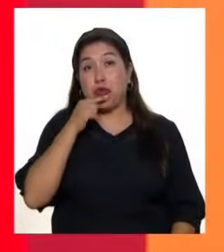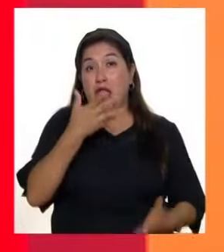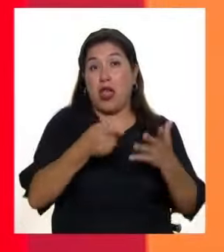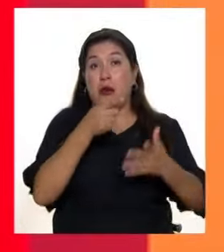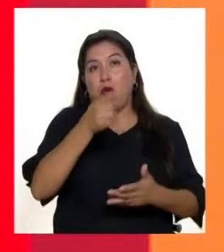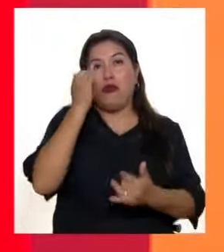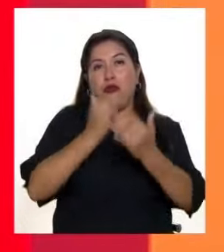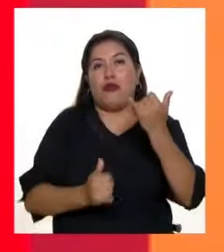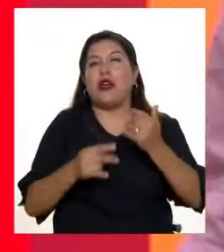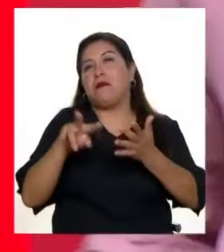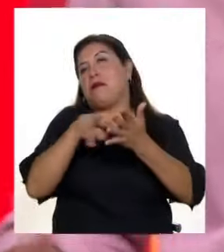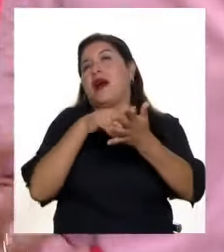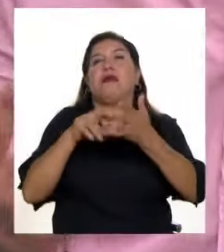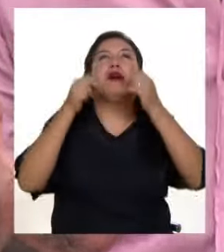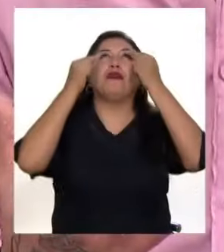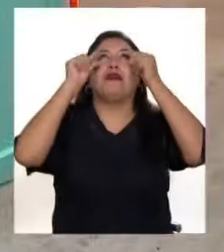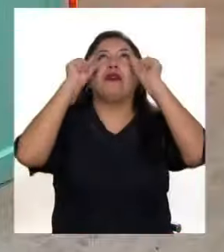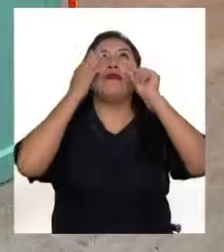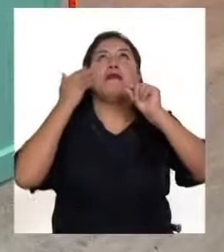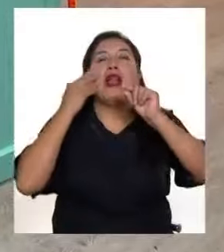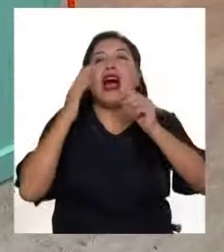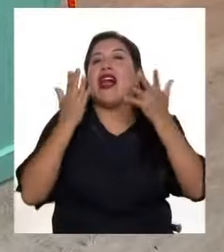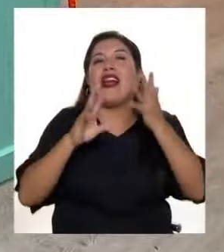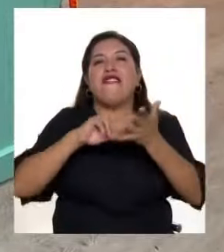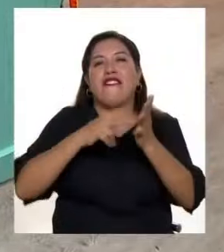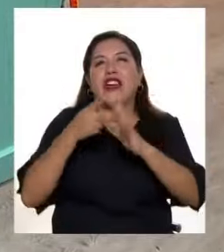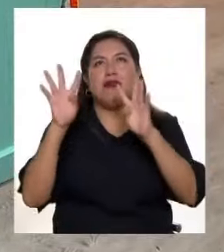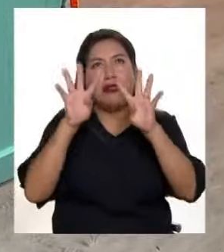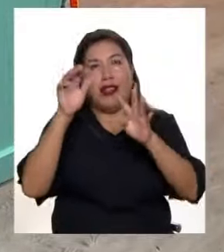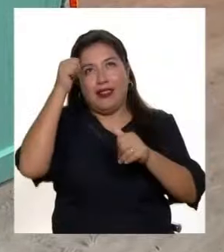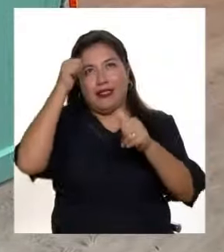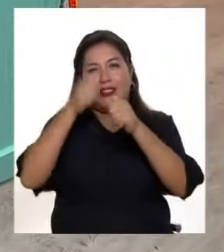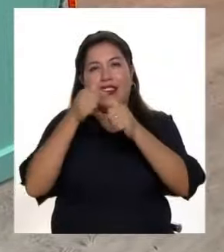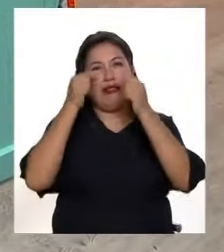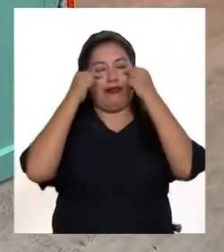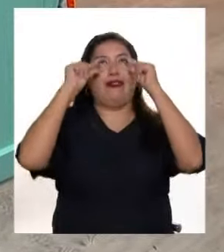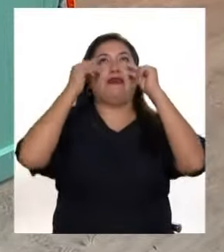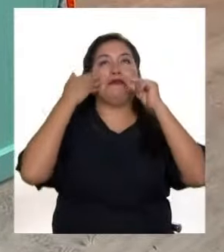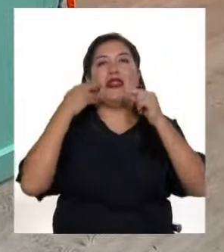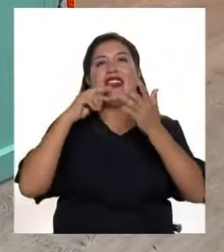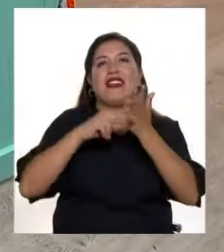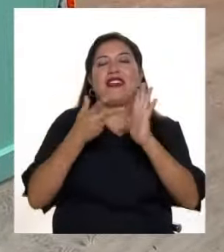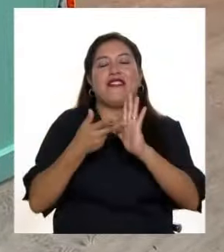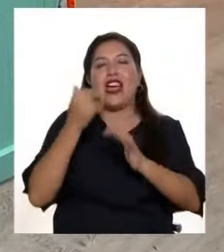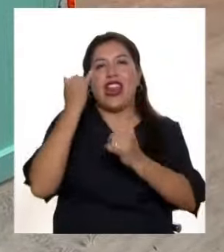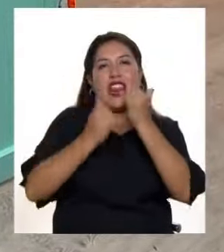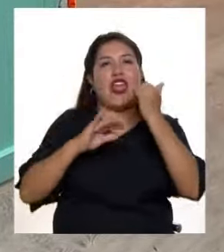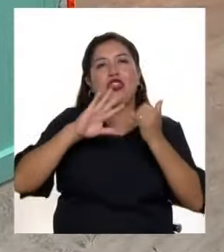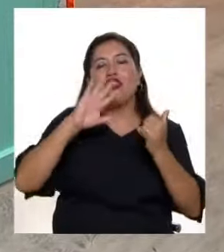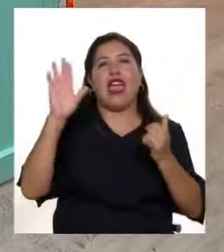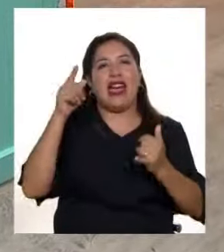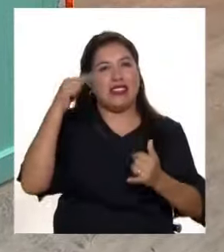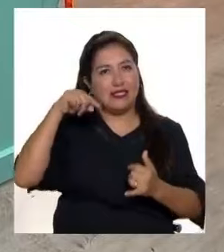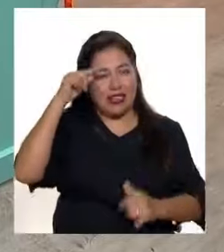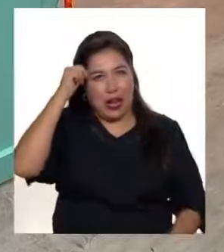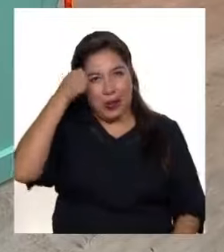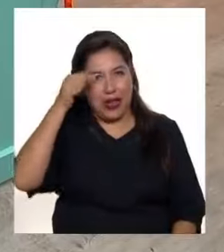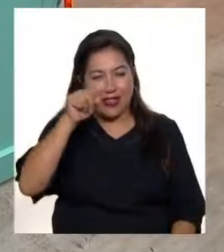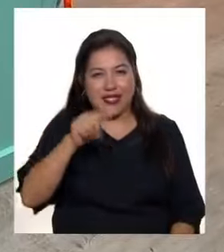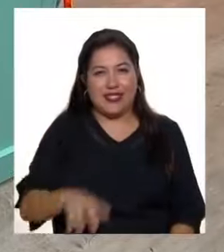sello. Definitivamente. Yeah. Sí. Nadie se olvida de ti. Se van a parar claro. Ya. Escúchame, mi querido Pisu. ¿Qué pasó? Rubí